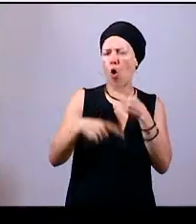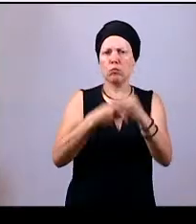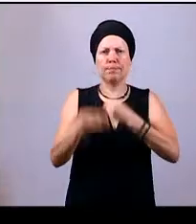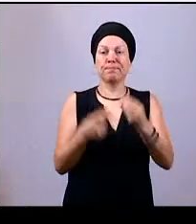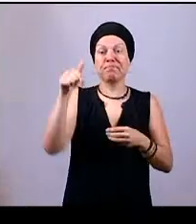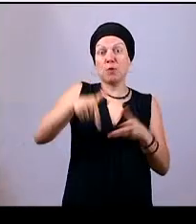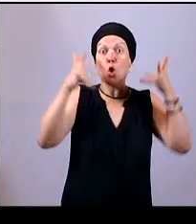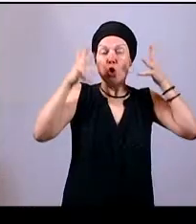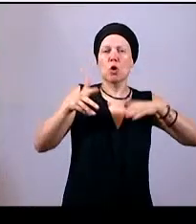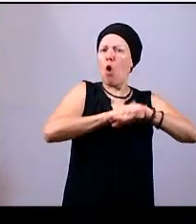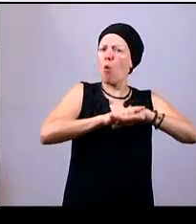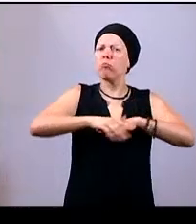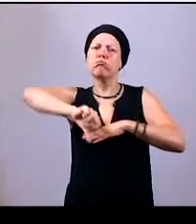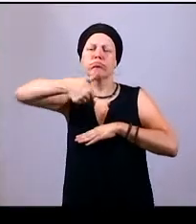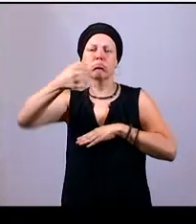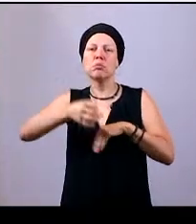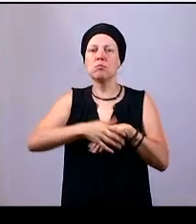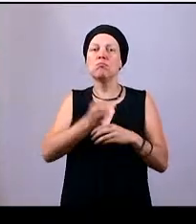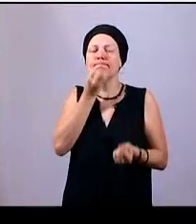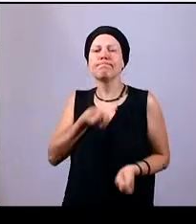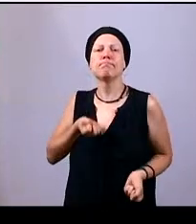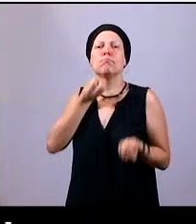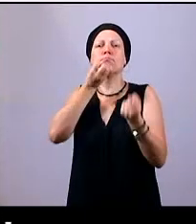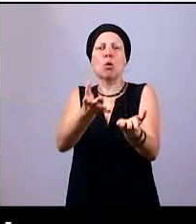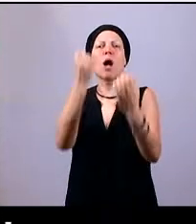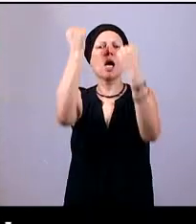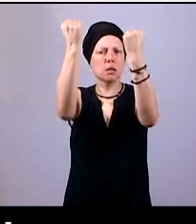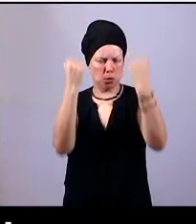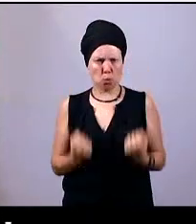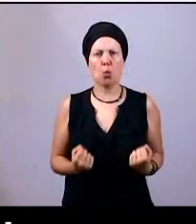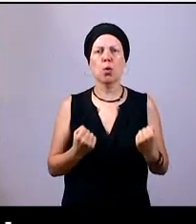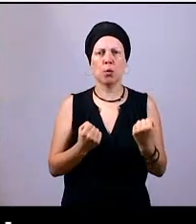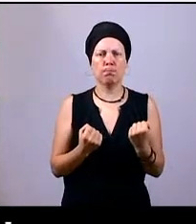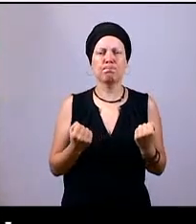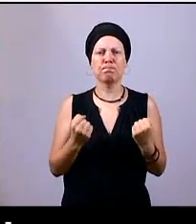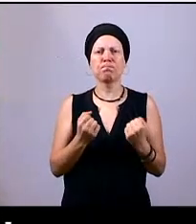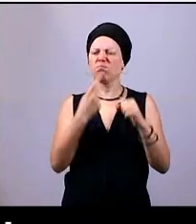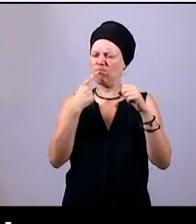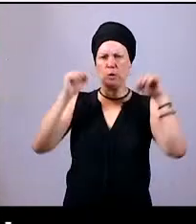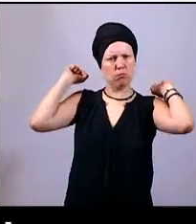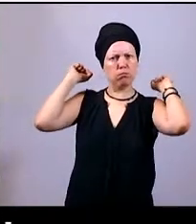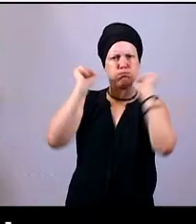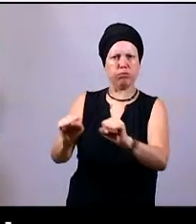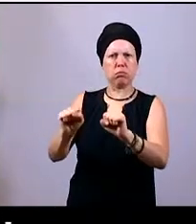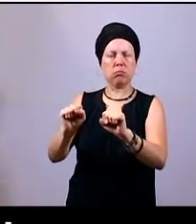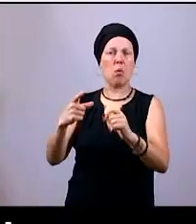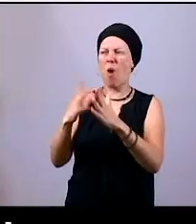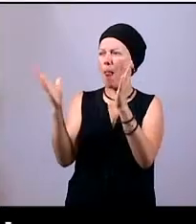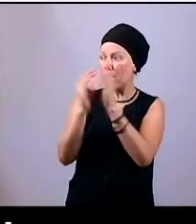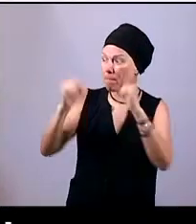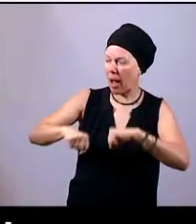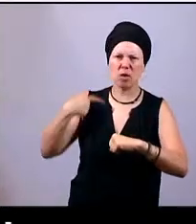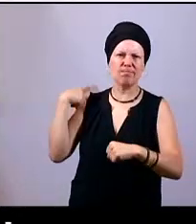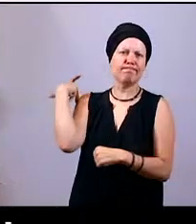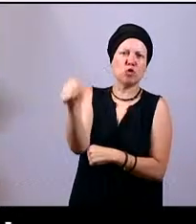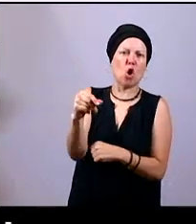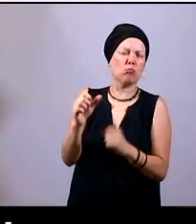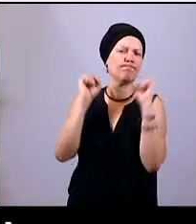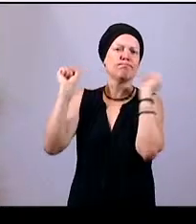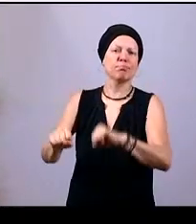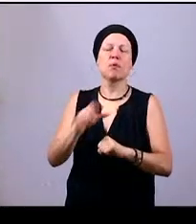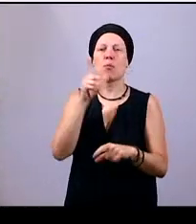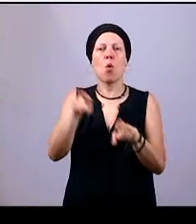en Consejo de Gobierno una declaración institucional rechazando ese pacto para ese nuevo modelo